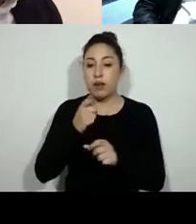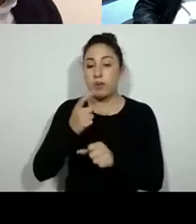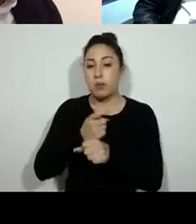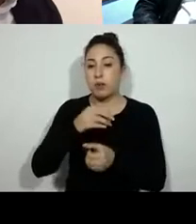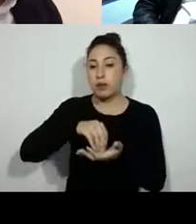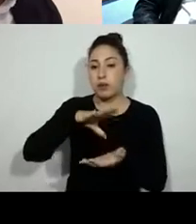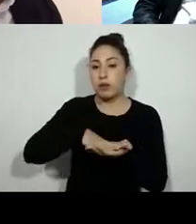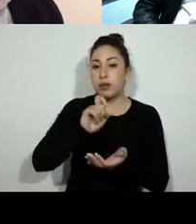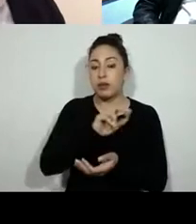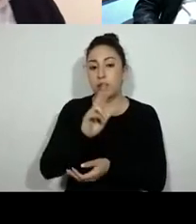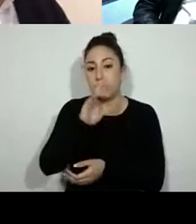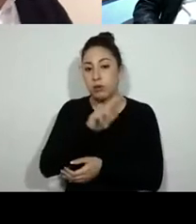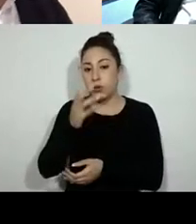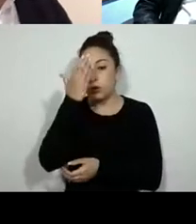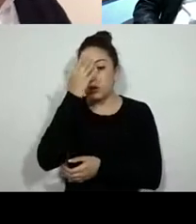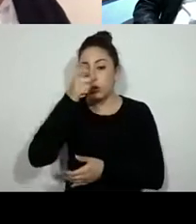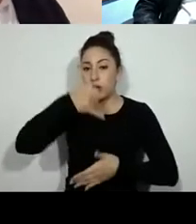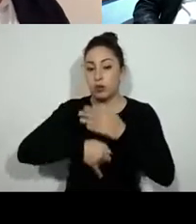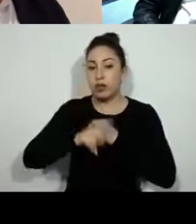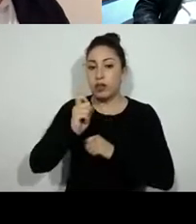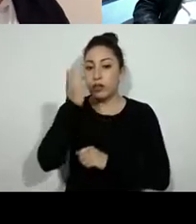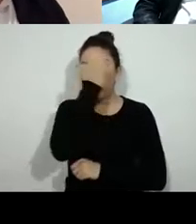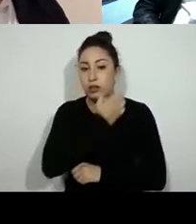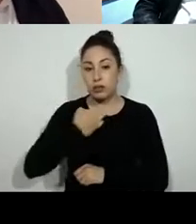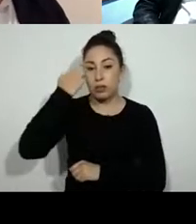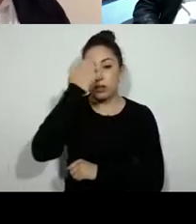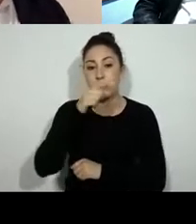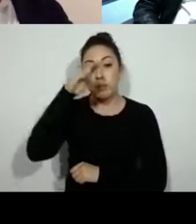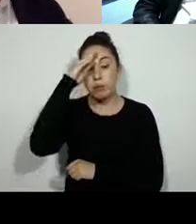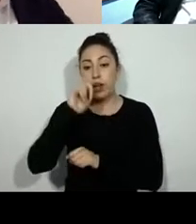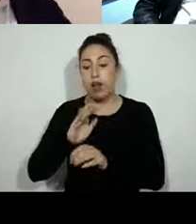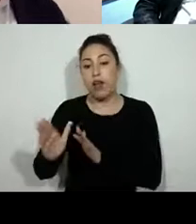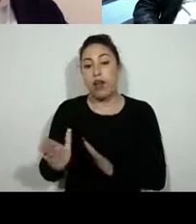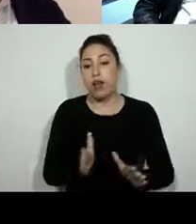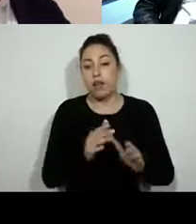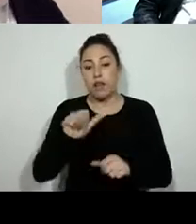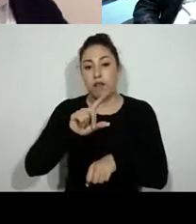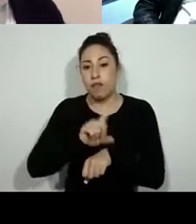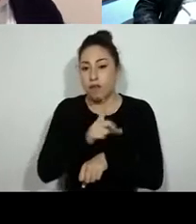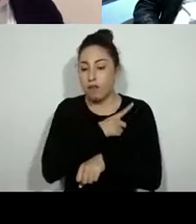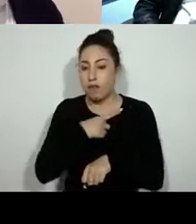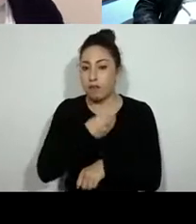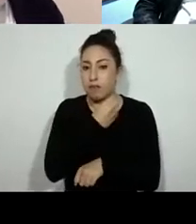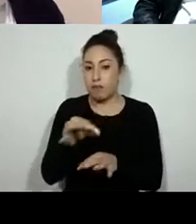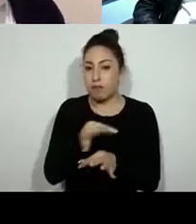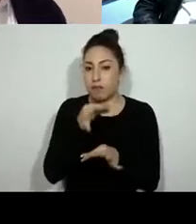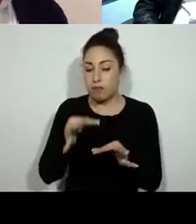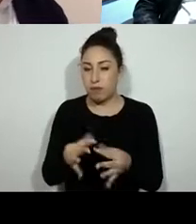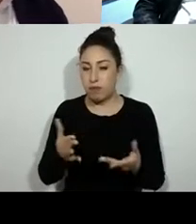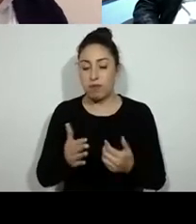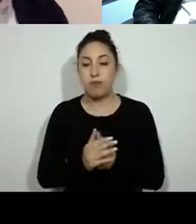manera irremediable e inequívoca este día de hoy. Por lo cual, aunque